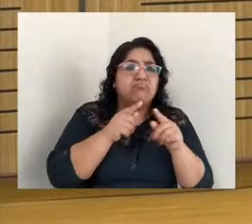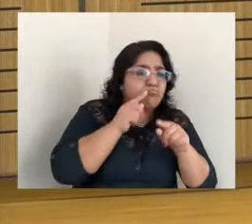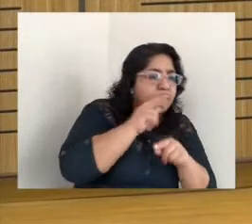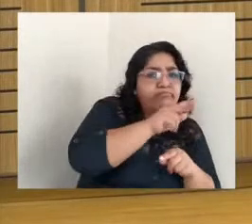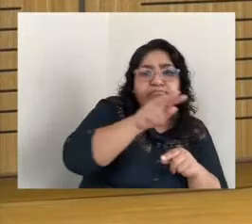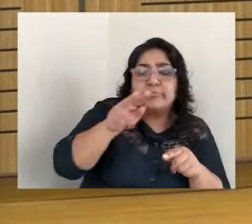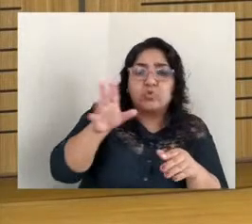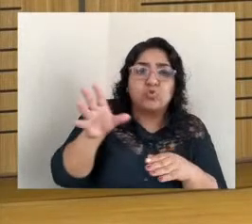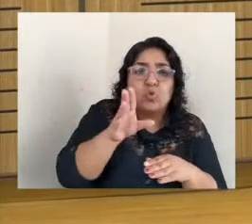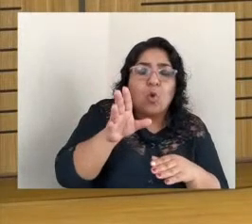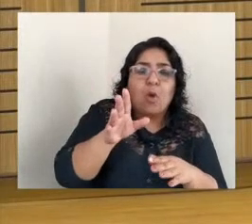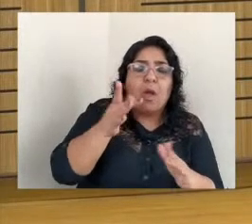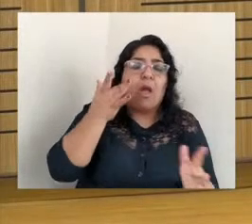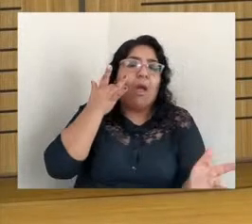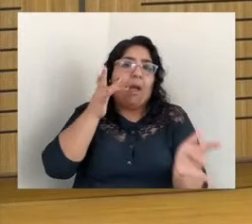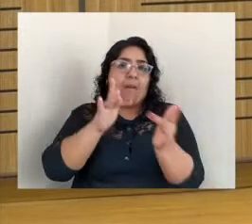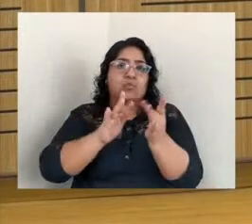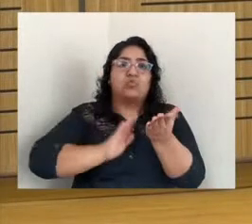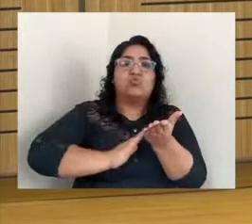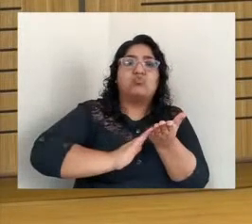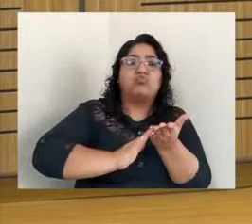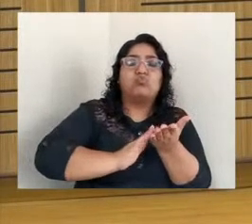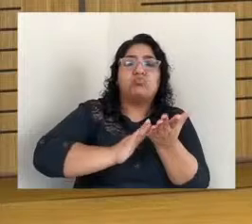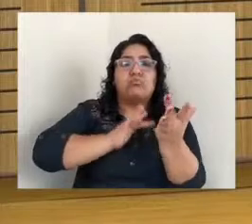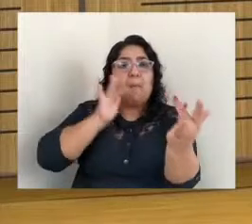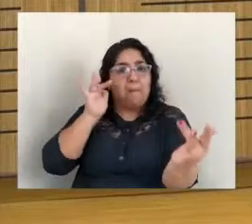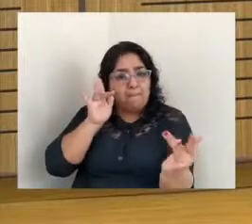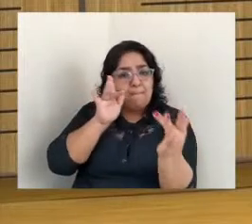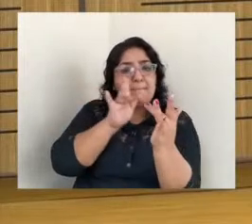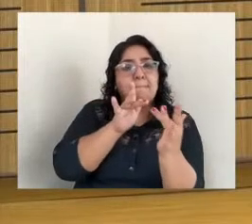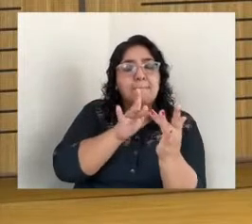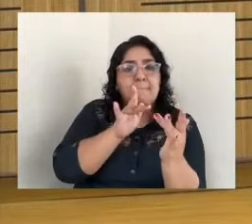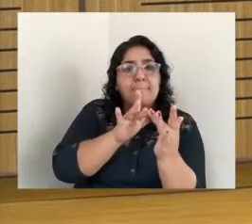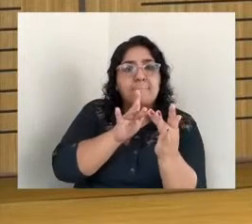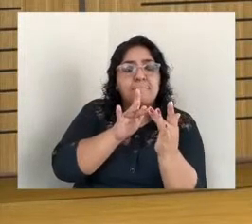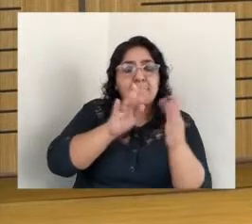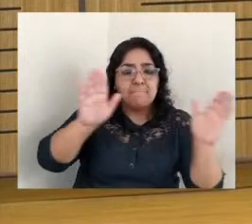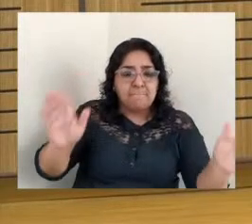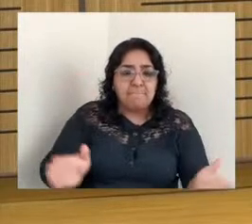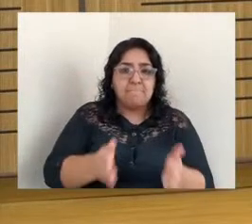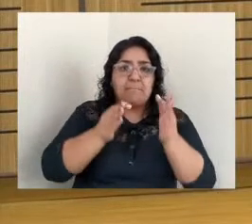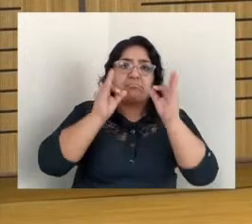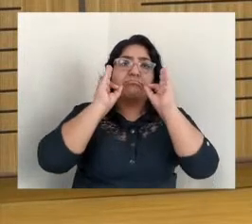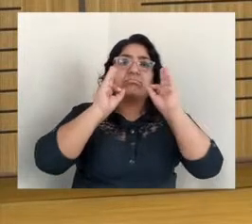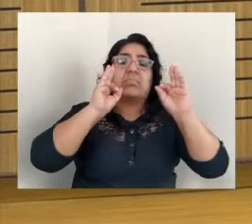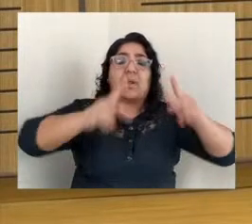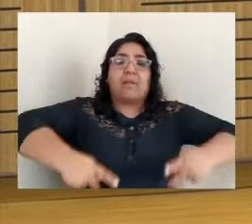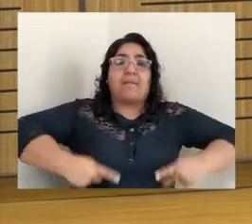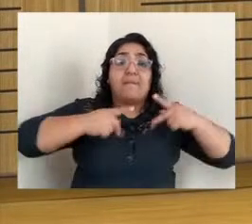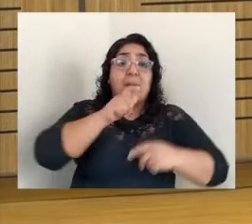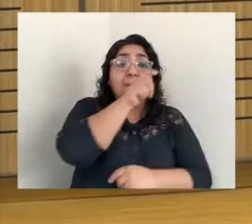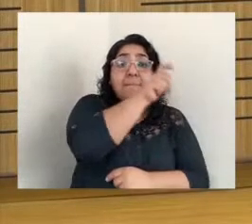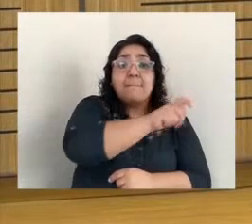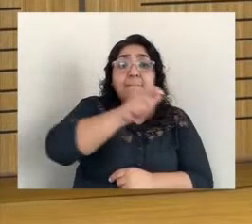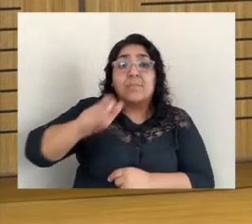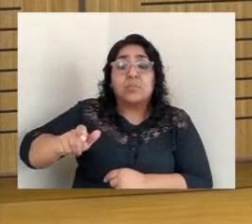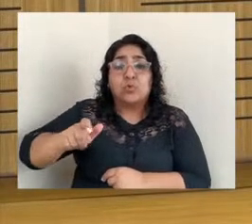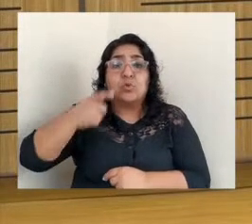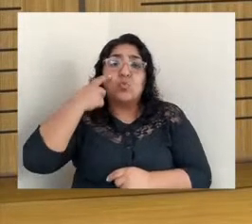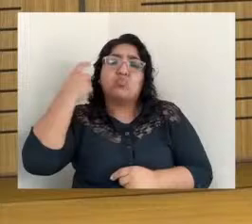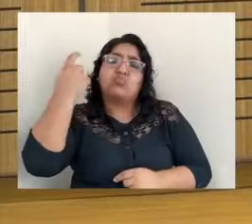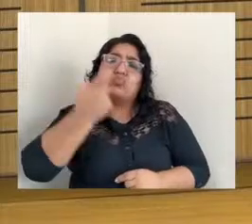buscar soluciones pertinentes que aporten al mejoramiento de la calidad de vida de la gente y de